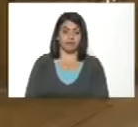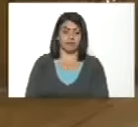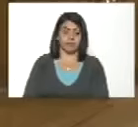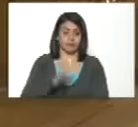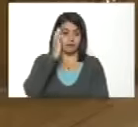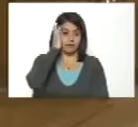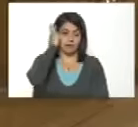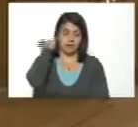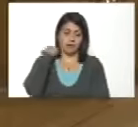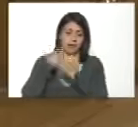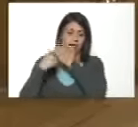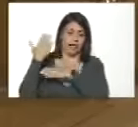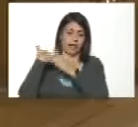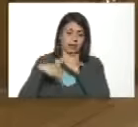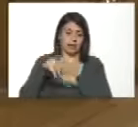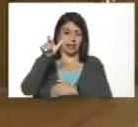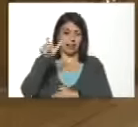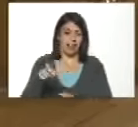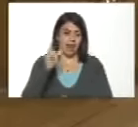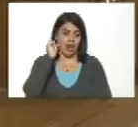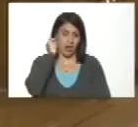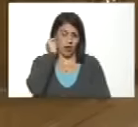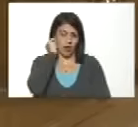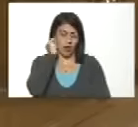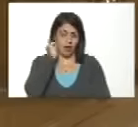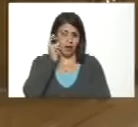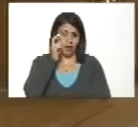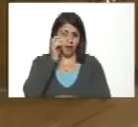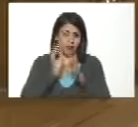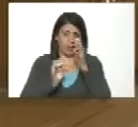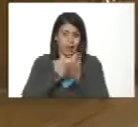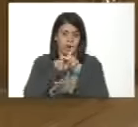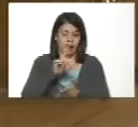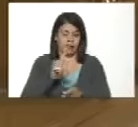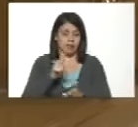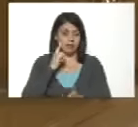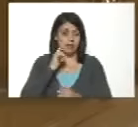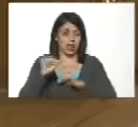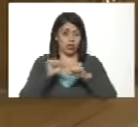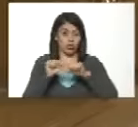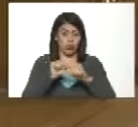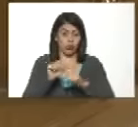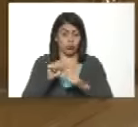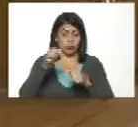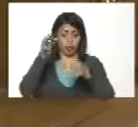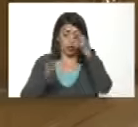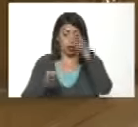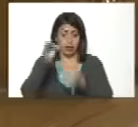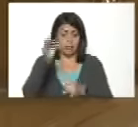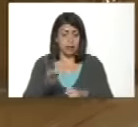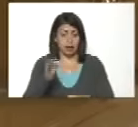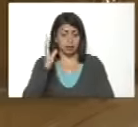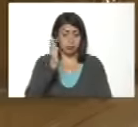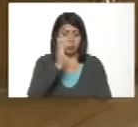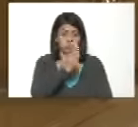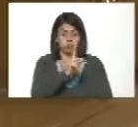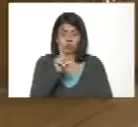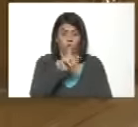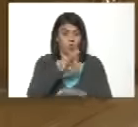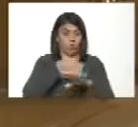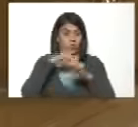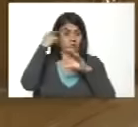increpamos una vez a aquella señora que era fiscal y dijo que ella no podía actuar porque esos videos